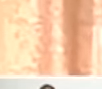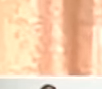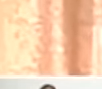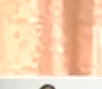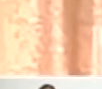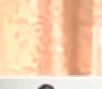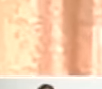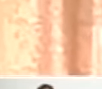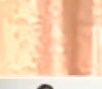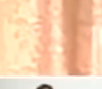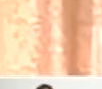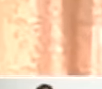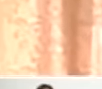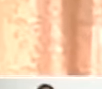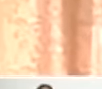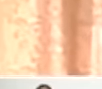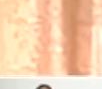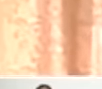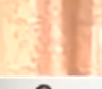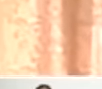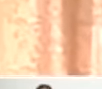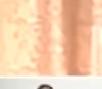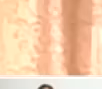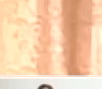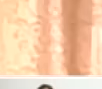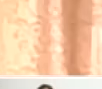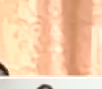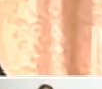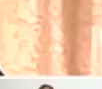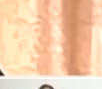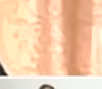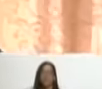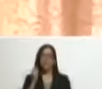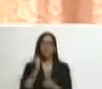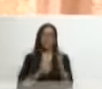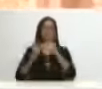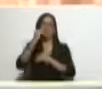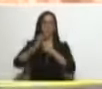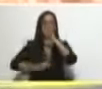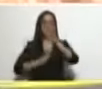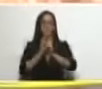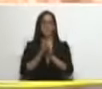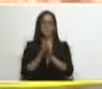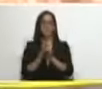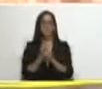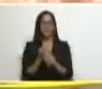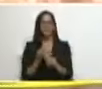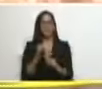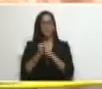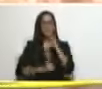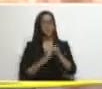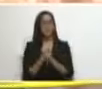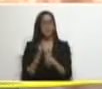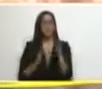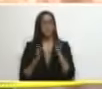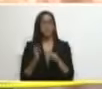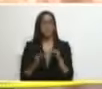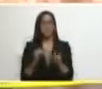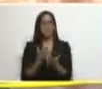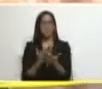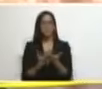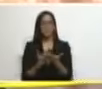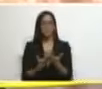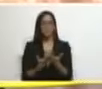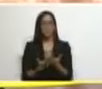debates que dieron como resultado la fundación de la Corte Internacional de Justicia y siempre dejó por escrito su posición